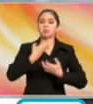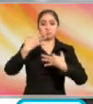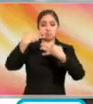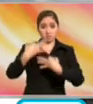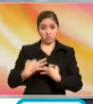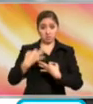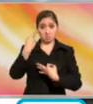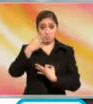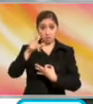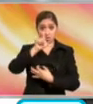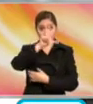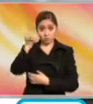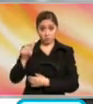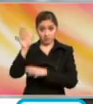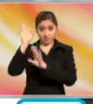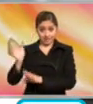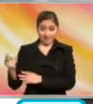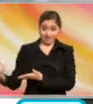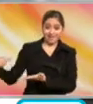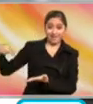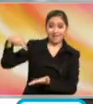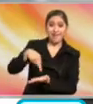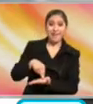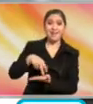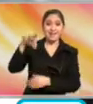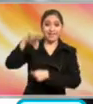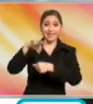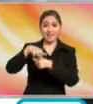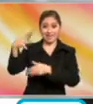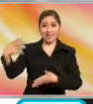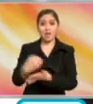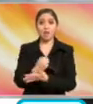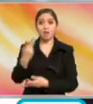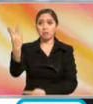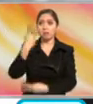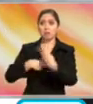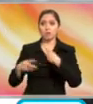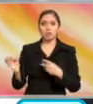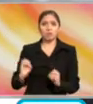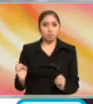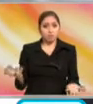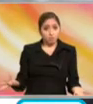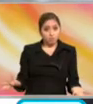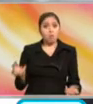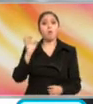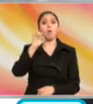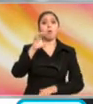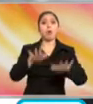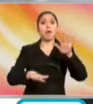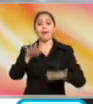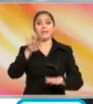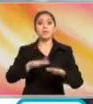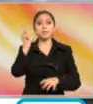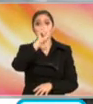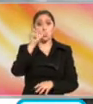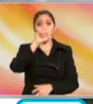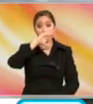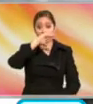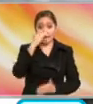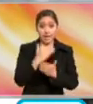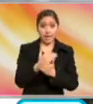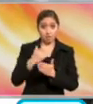no se presentan, ¿no? Y andan Cuando ya uno hace el corte de caja, ¿no? Que dice, oye, pues salió muy bonito todo, al